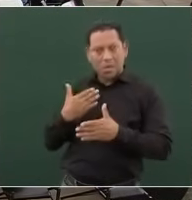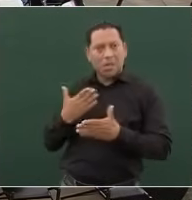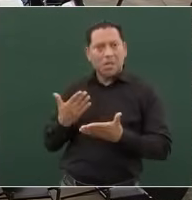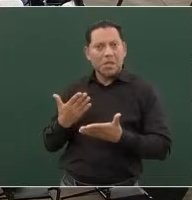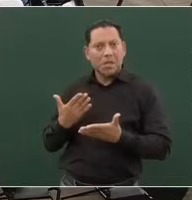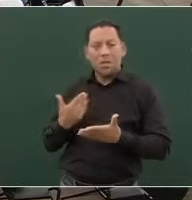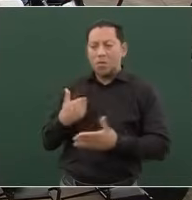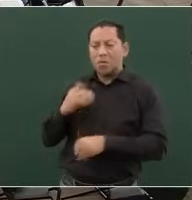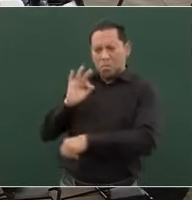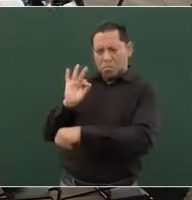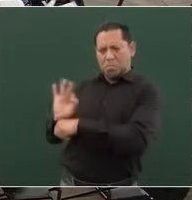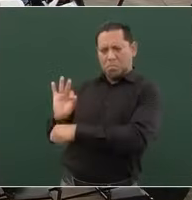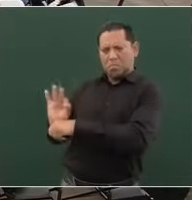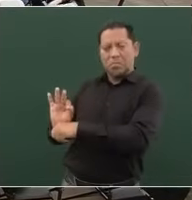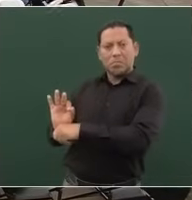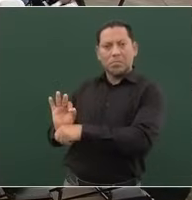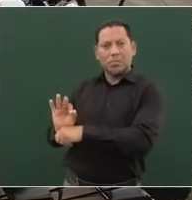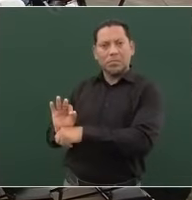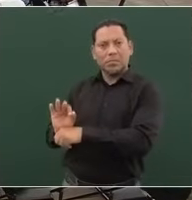te protejo.